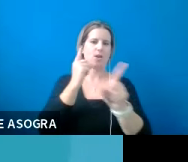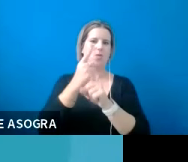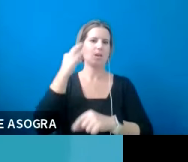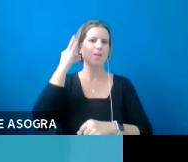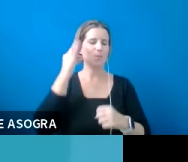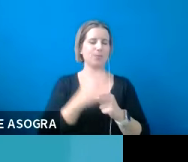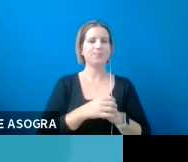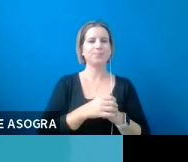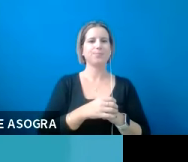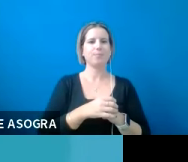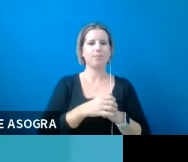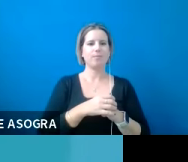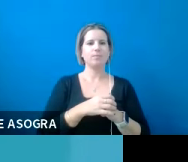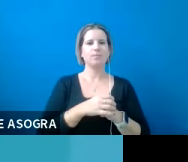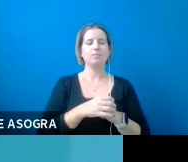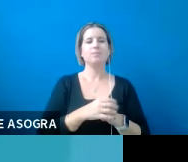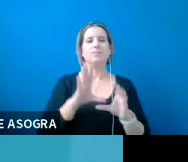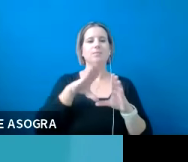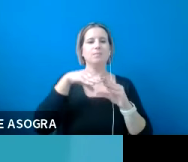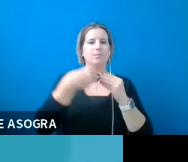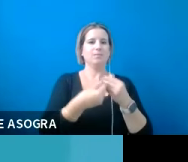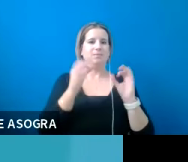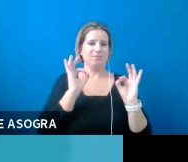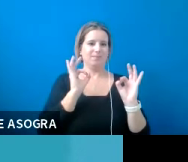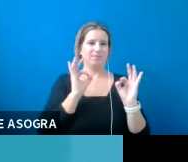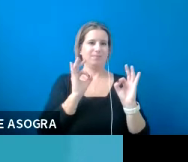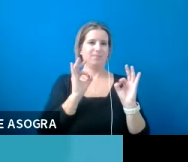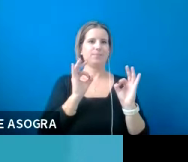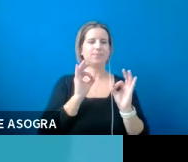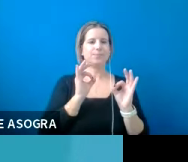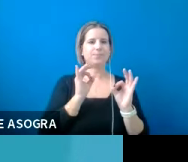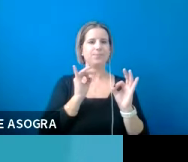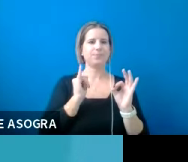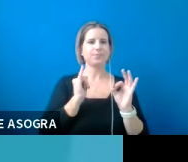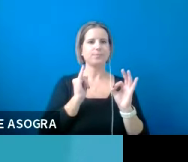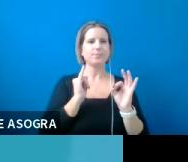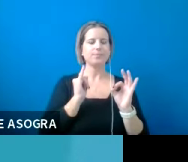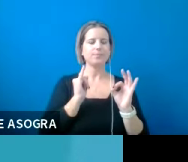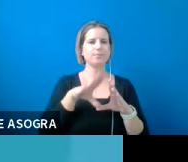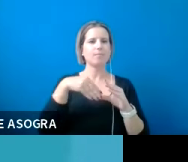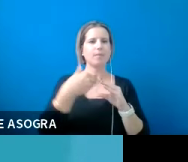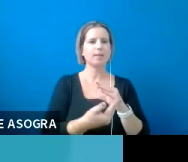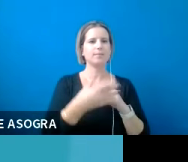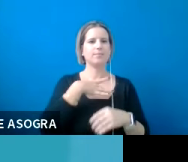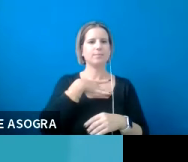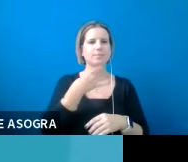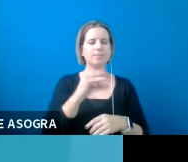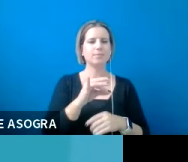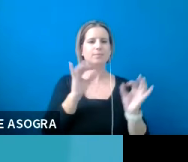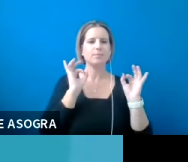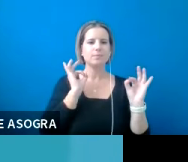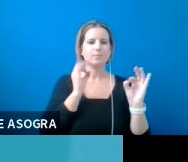como materiales específicos os quería compartir materiales que puedan precisamente